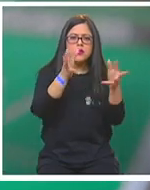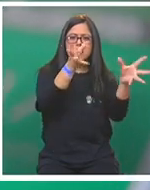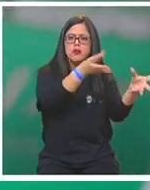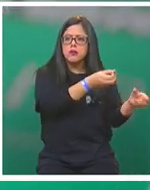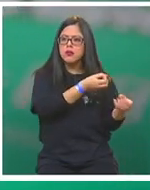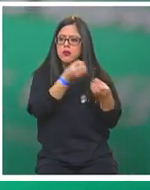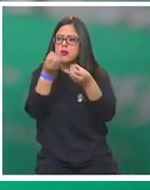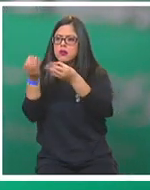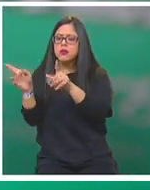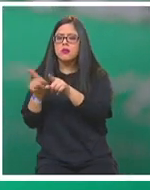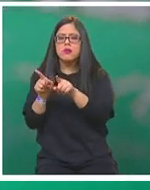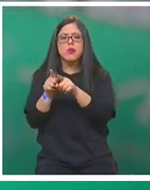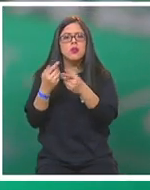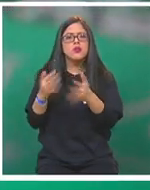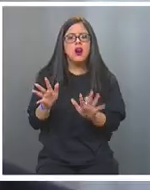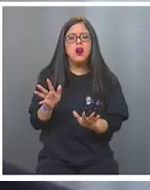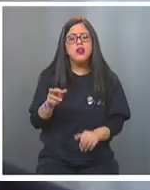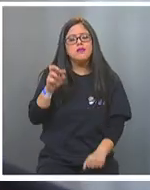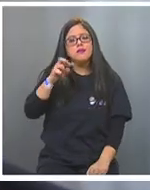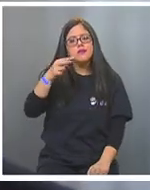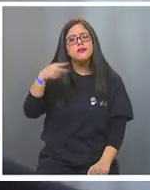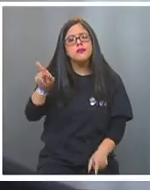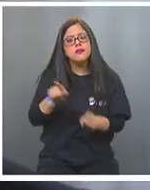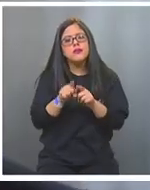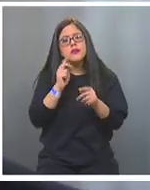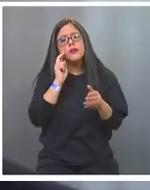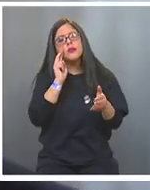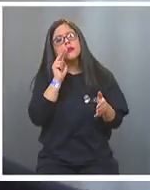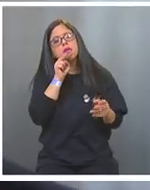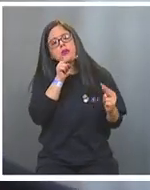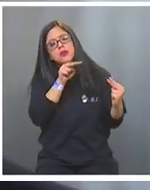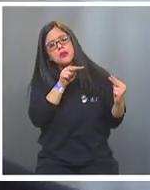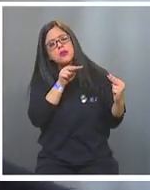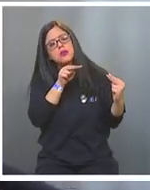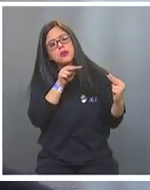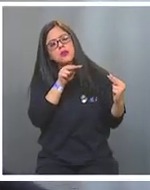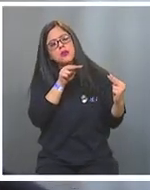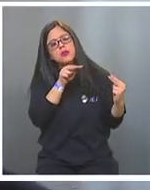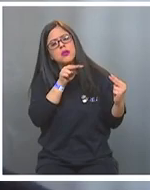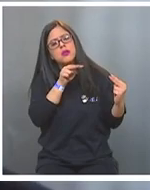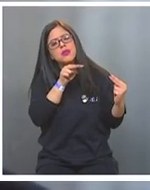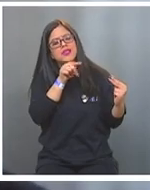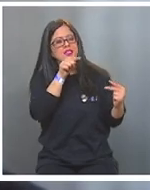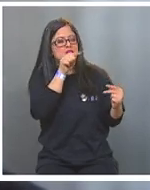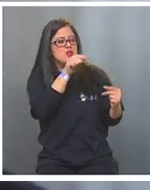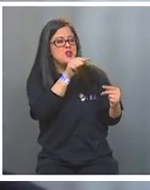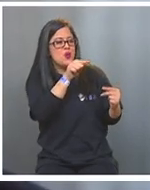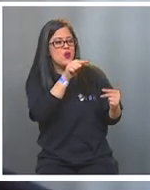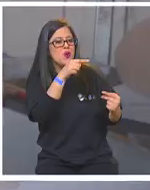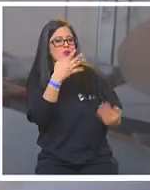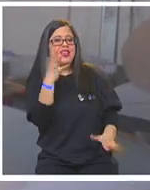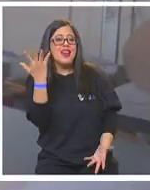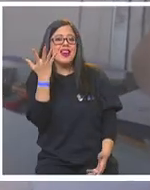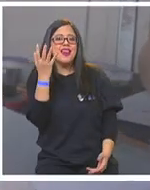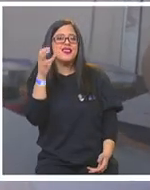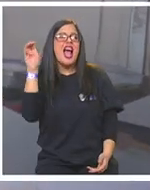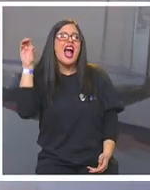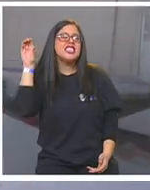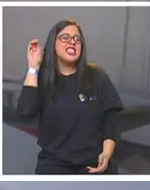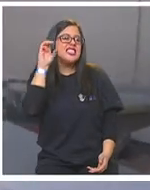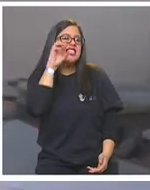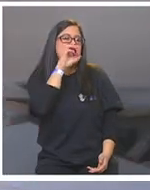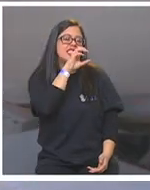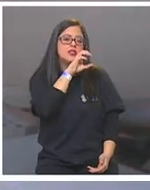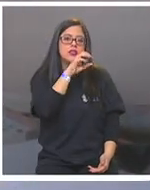ya estaba muy avanzado su Alzheimer. Y lo miró y le dijo, tú eres el zanahoria, le dijo. Lo